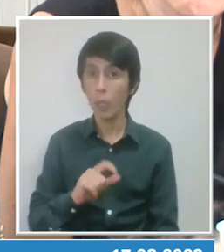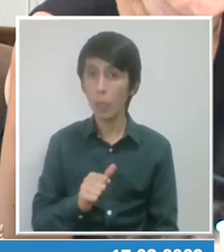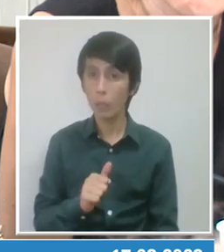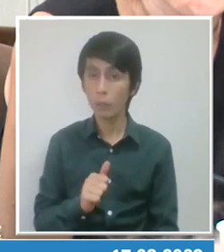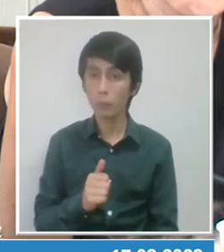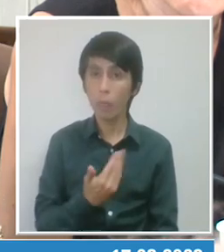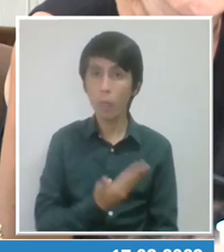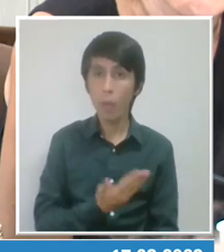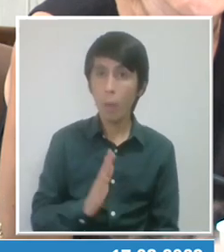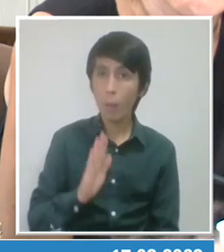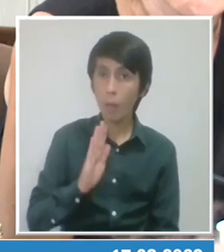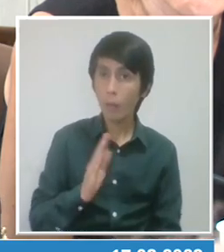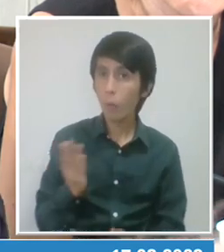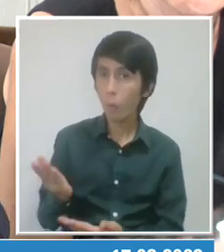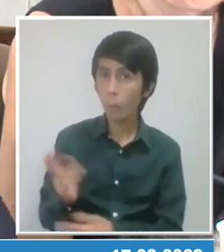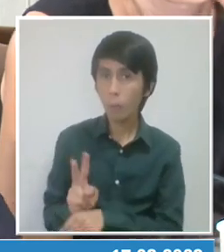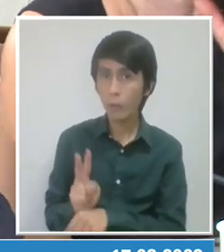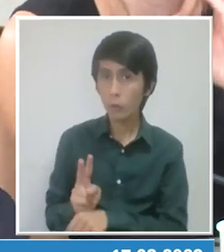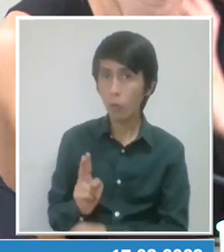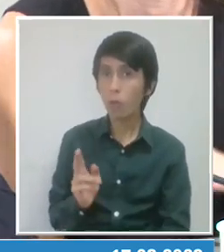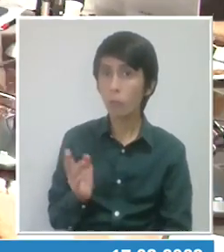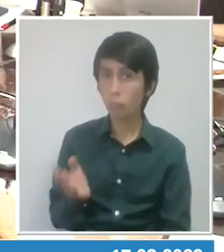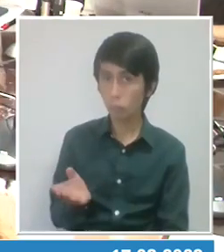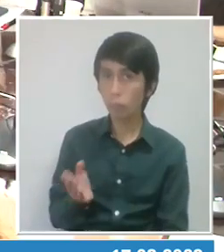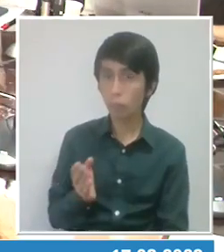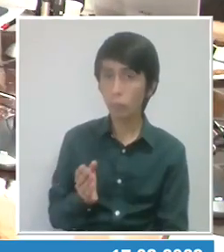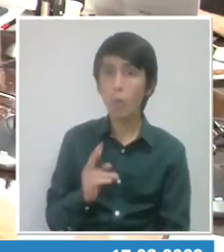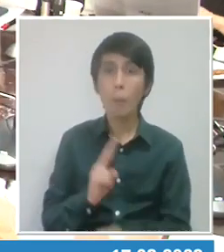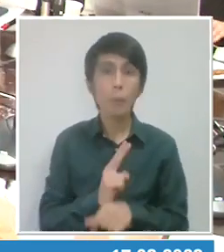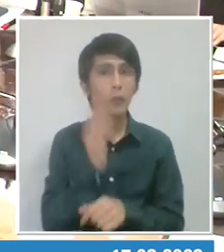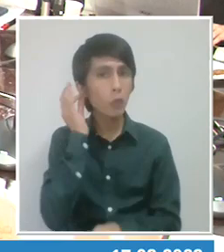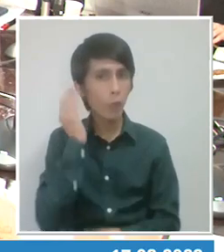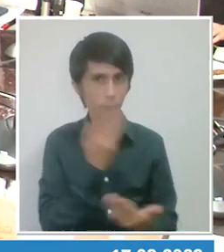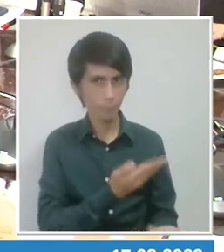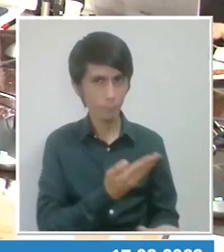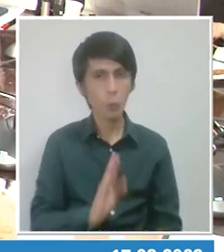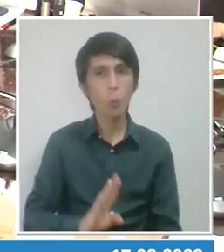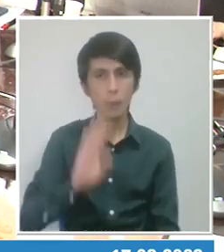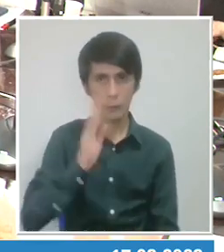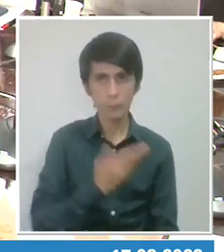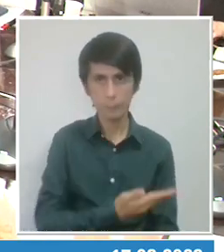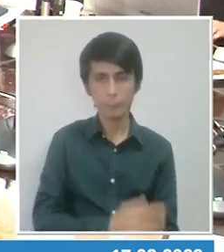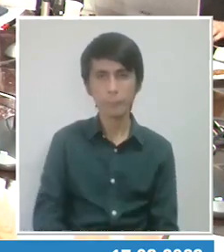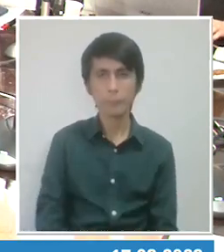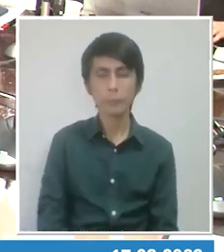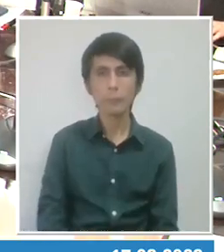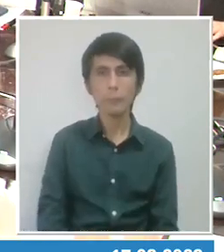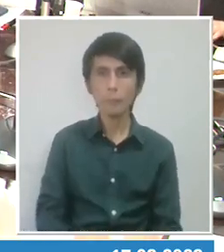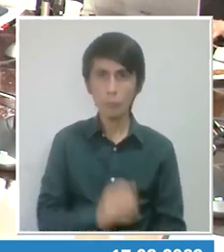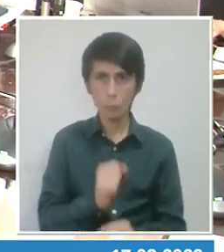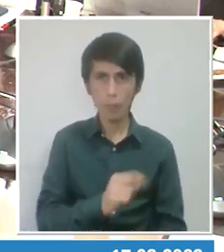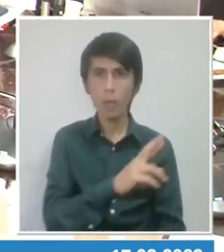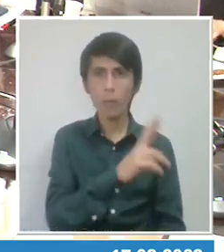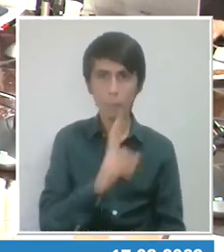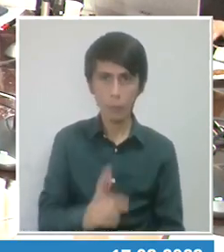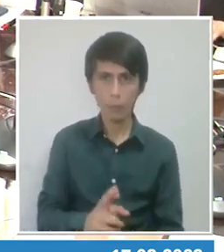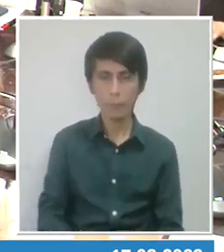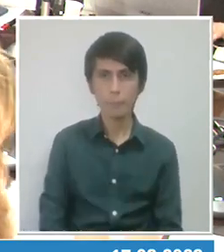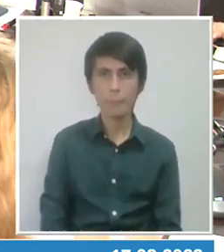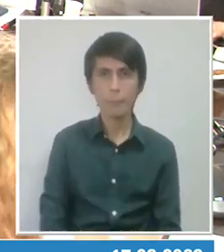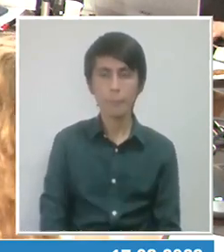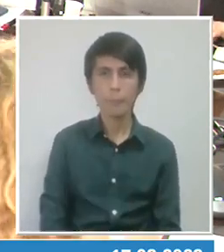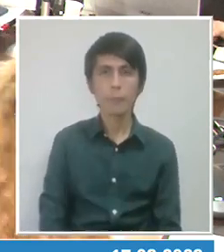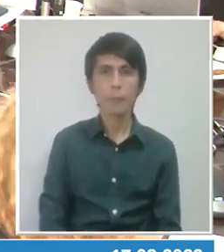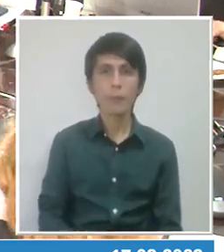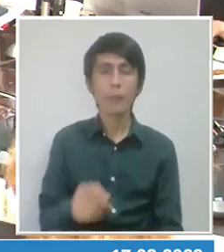¿Desea partir usted, profesor Sea? Profesora Zúñiga, tiene usted la palabra para responder las preguntas de los